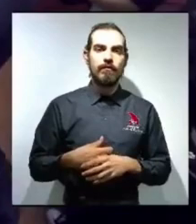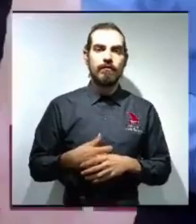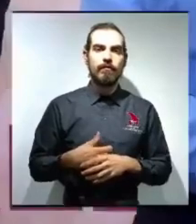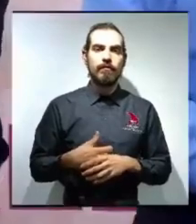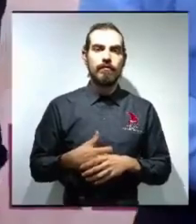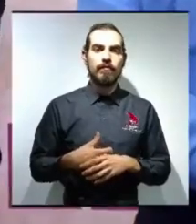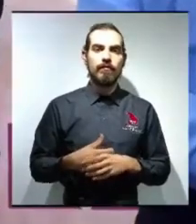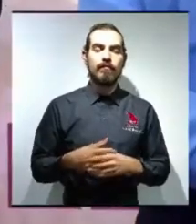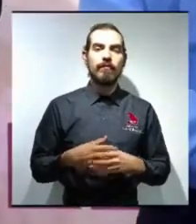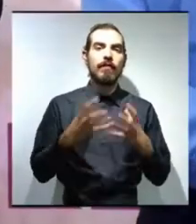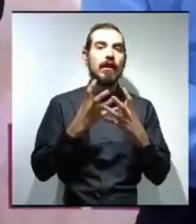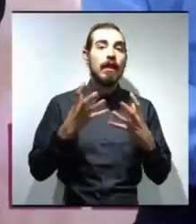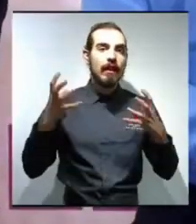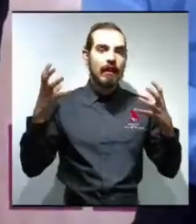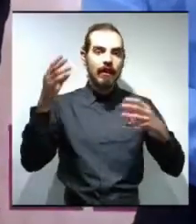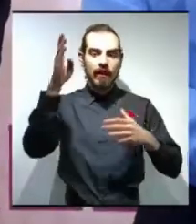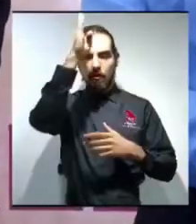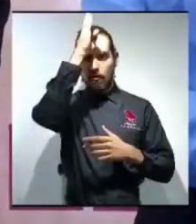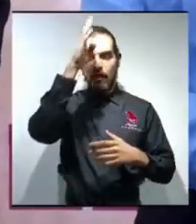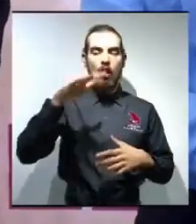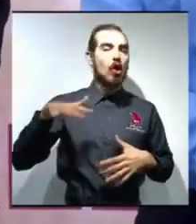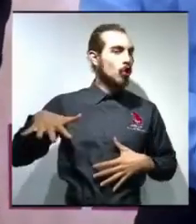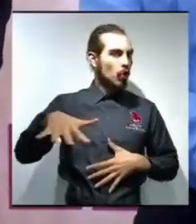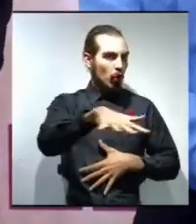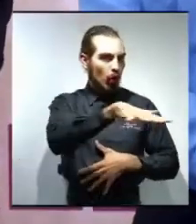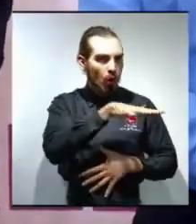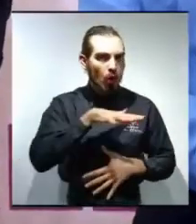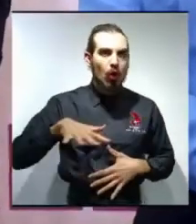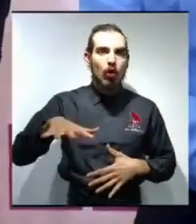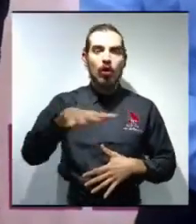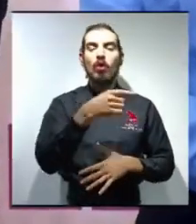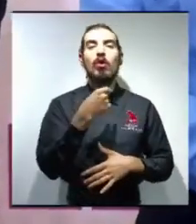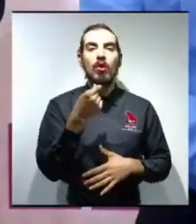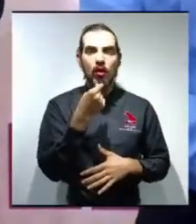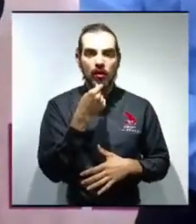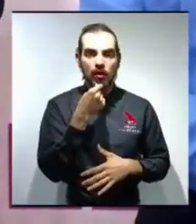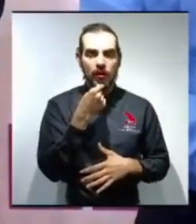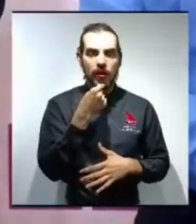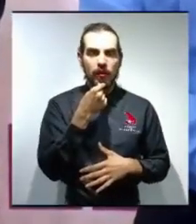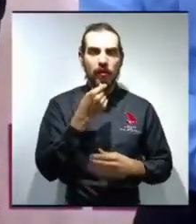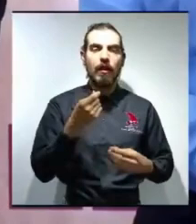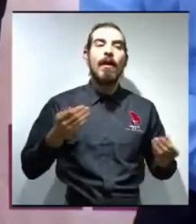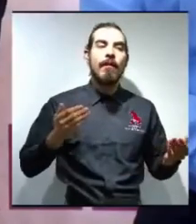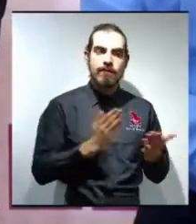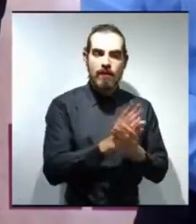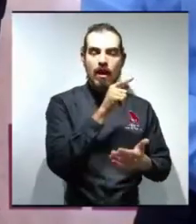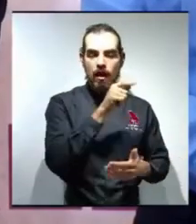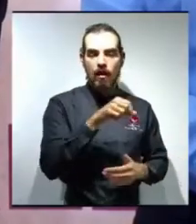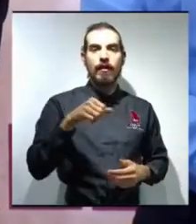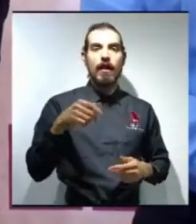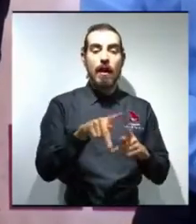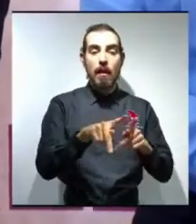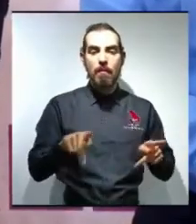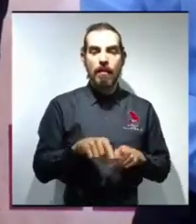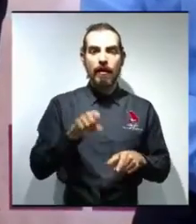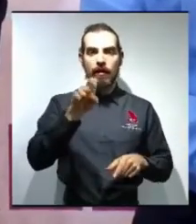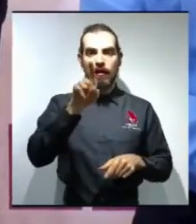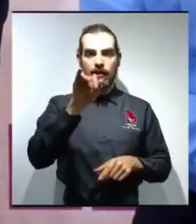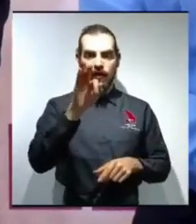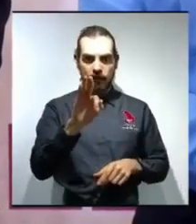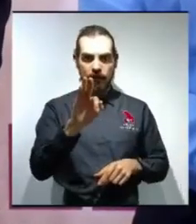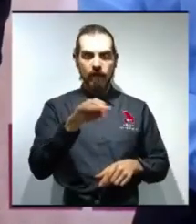El Santa Bombero es para todos los niños. Se hace el llamado para que vayan al Parque DIF el 24 de diciembre y es un llamado hacia